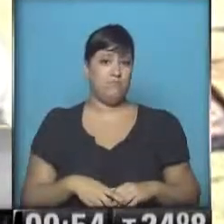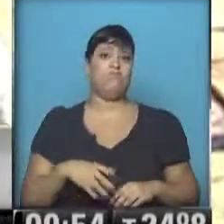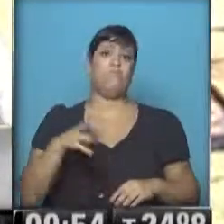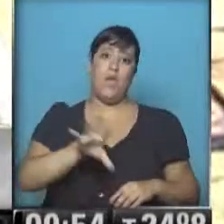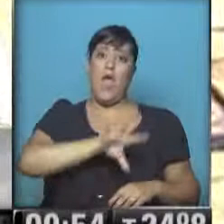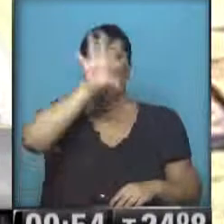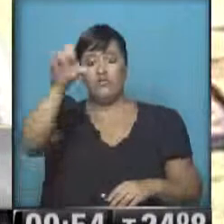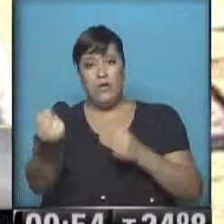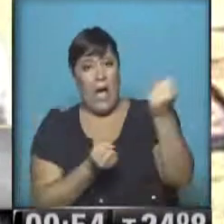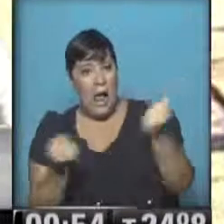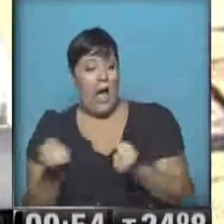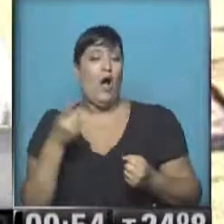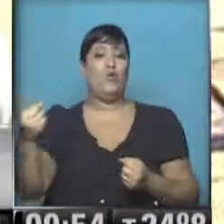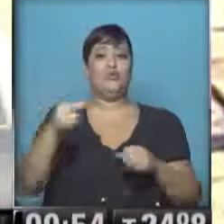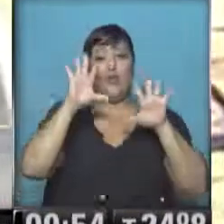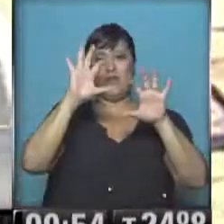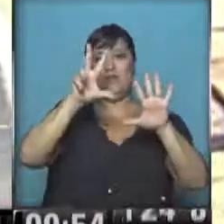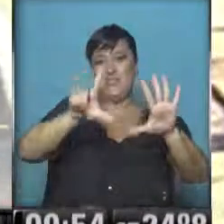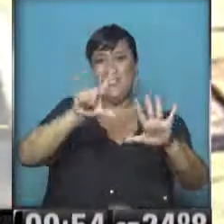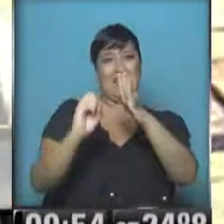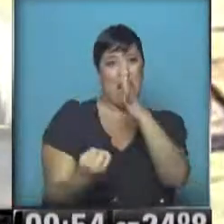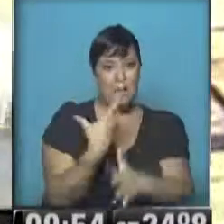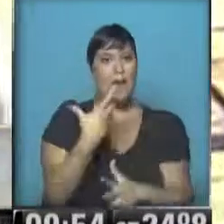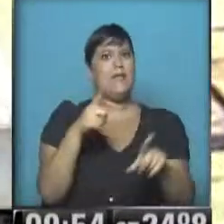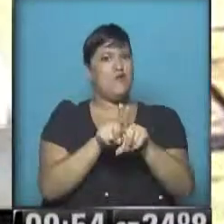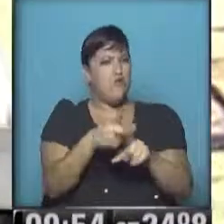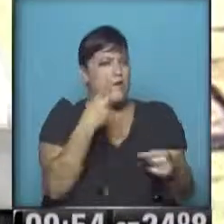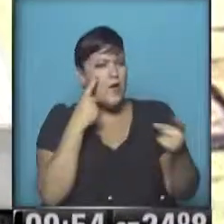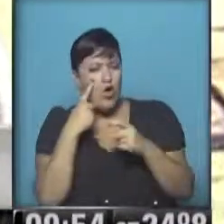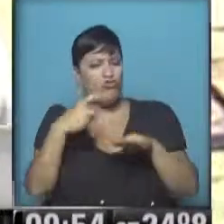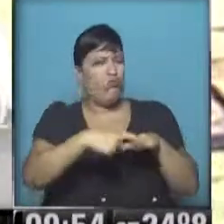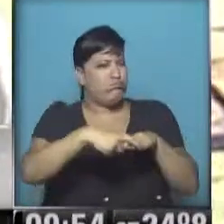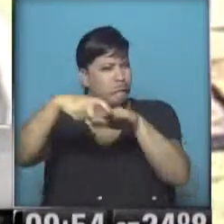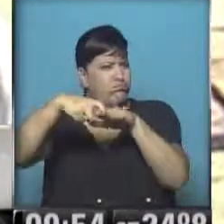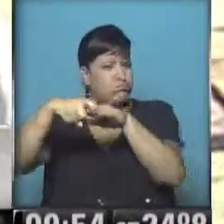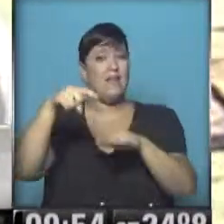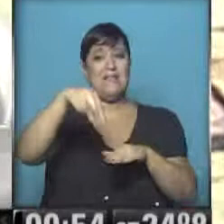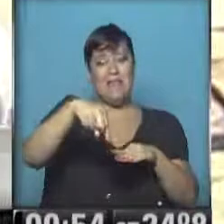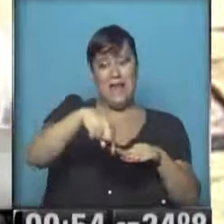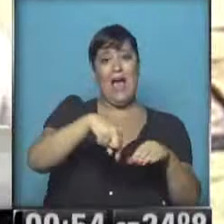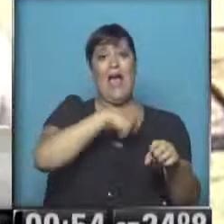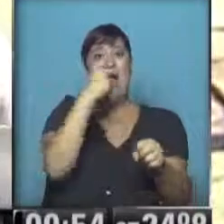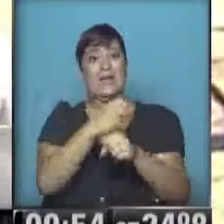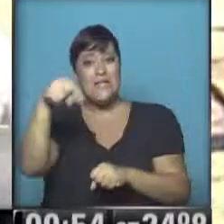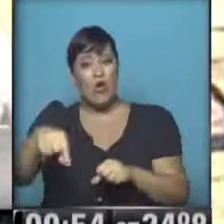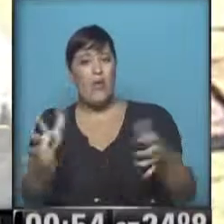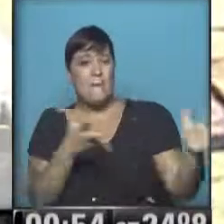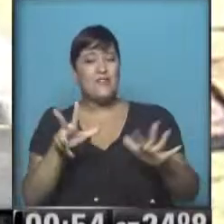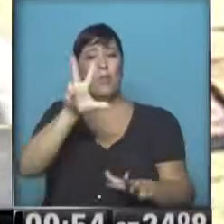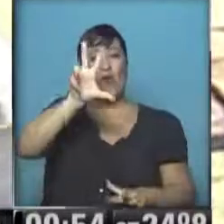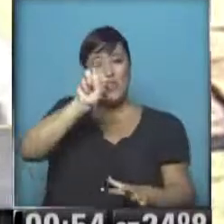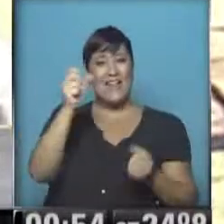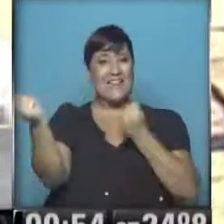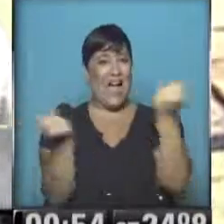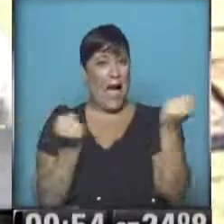los automóviles recordemos que desde las 7 de la mañana están realizándose acarreos desde esa hora hasta ahora han sido aproximadamente 30 automóviles